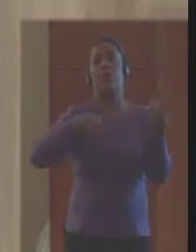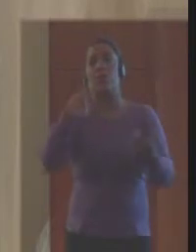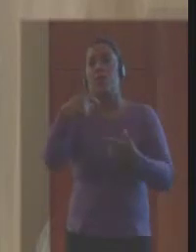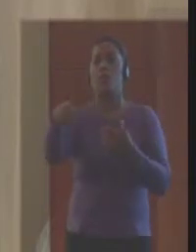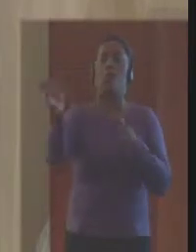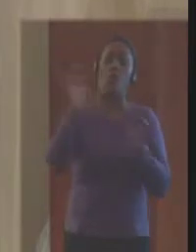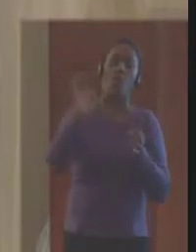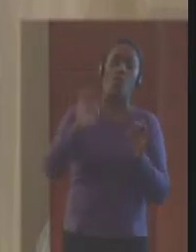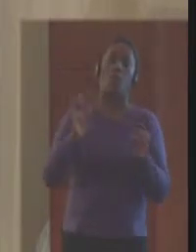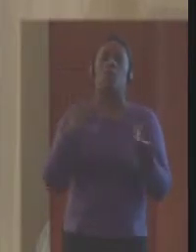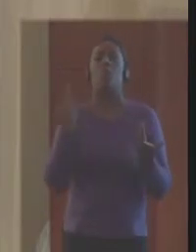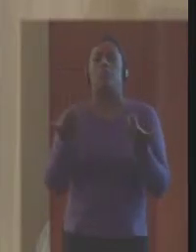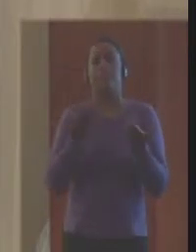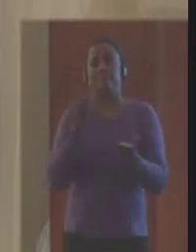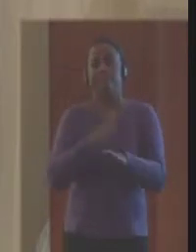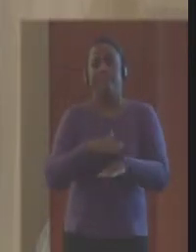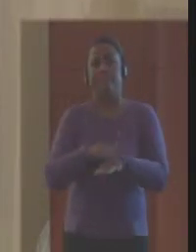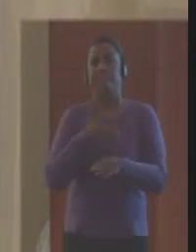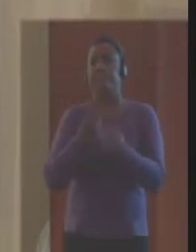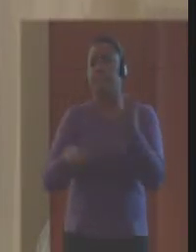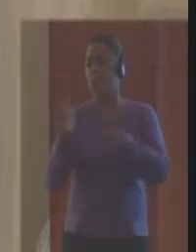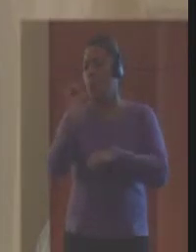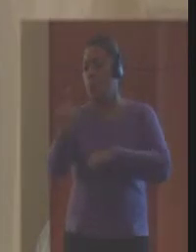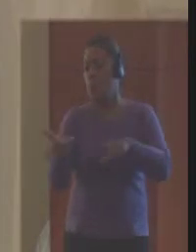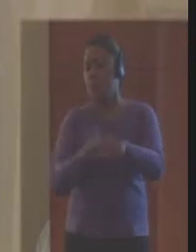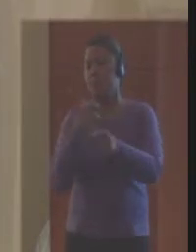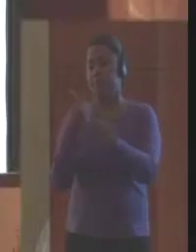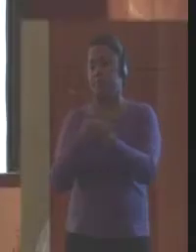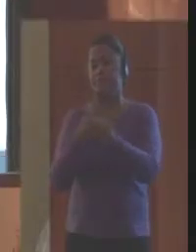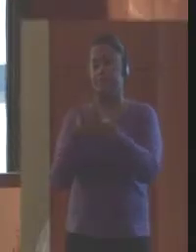o a la extensión de las zonas de amenaza.